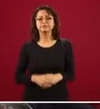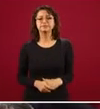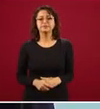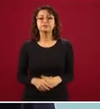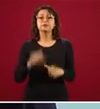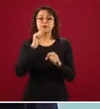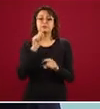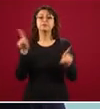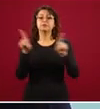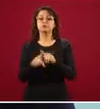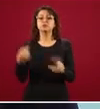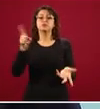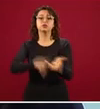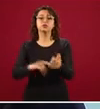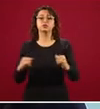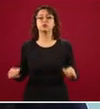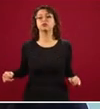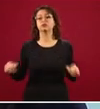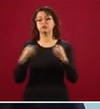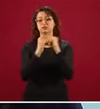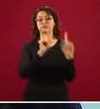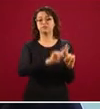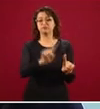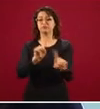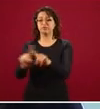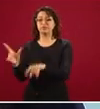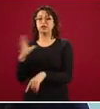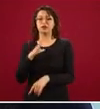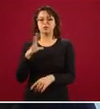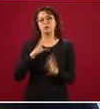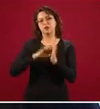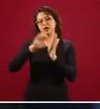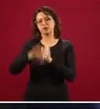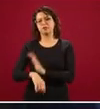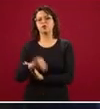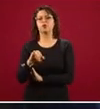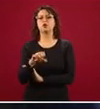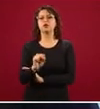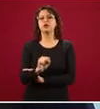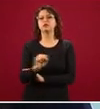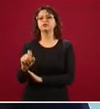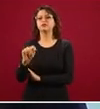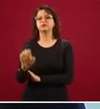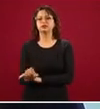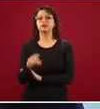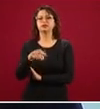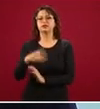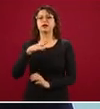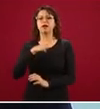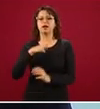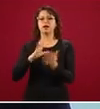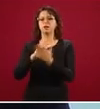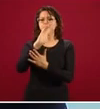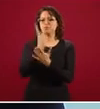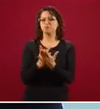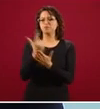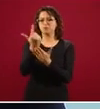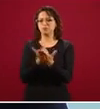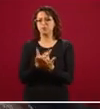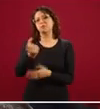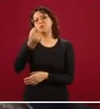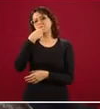las instituciones del sector. Lo ilustro aquí con lo que ha hecho el ISSSTE, que tiene un programa para la prescripción razonada de medicamentos